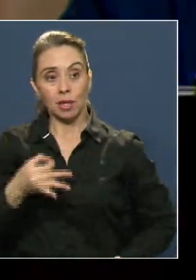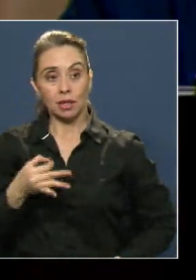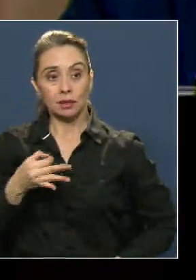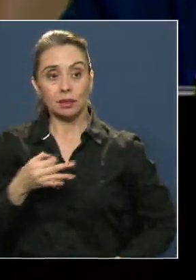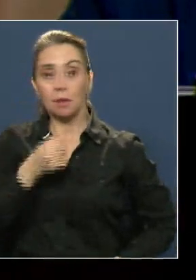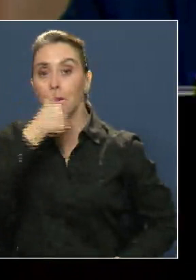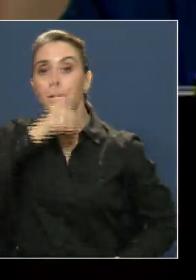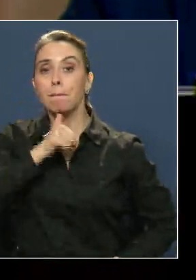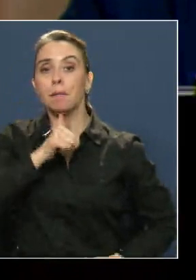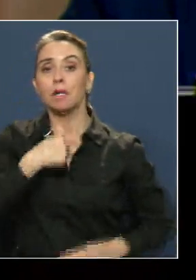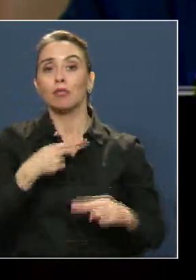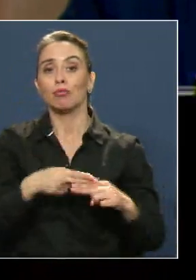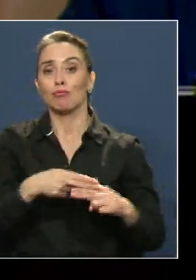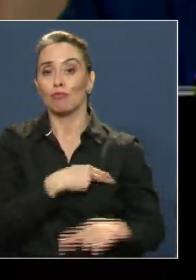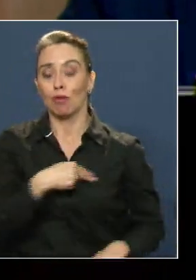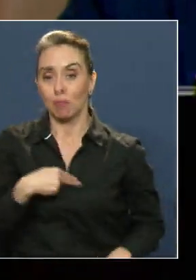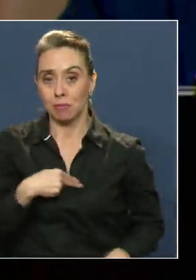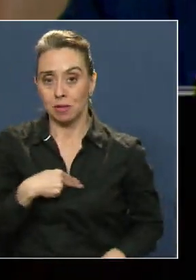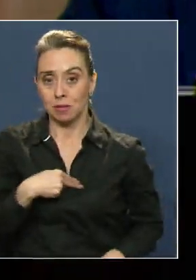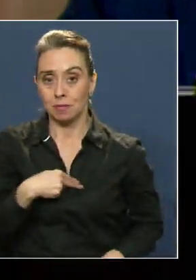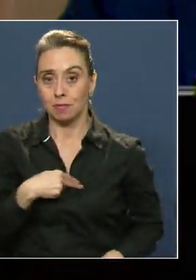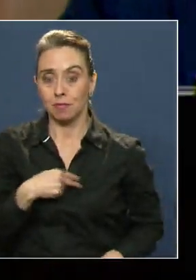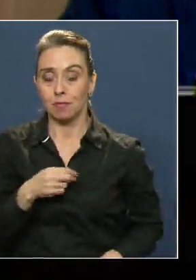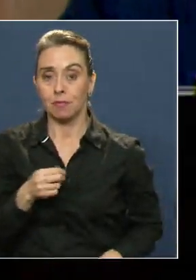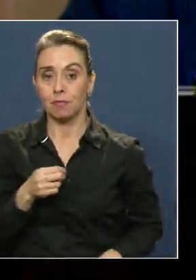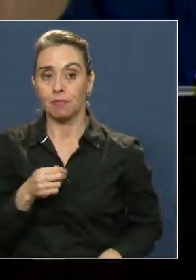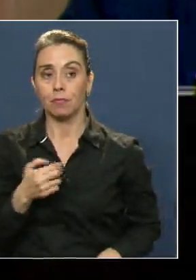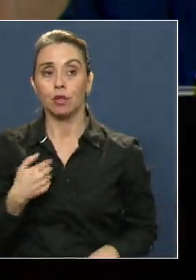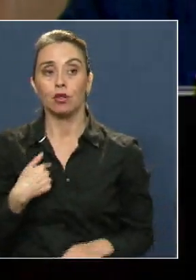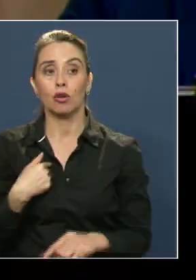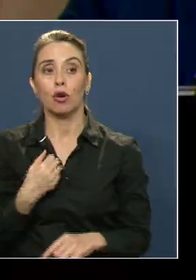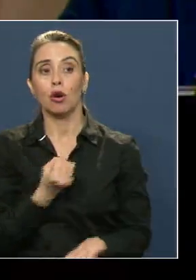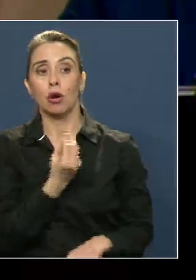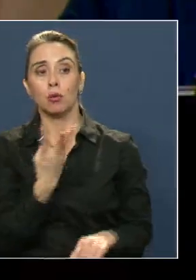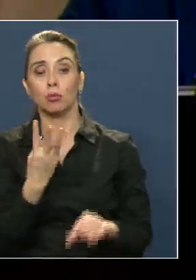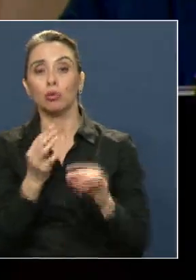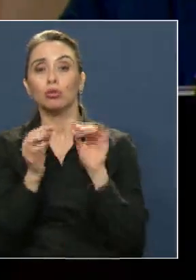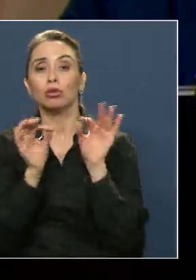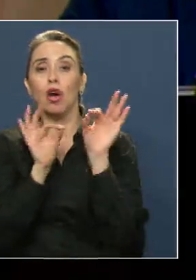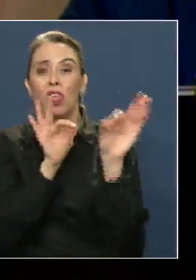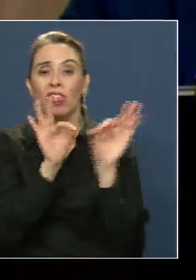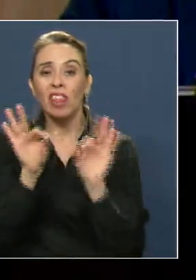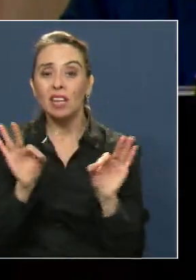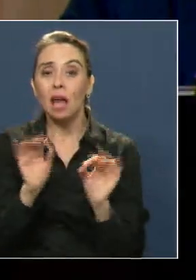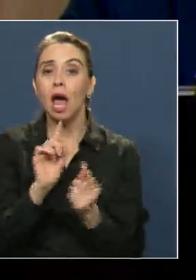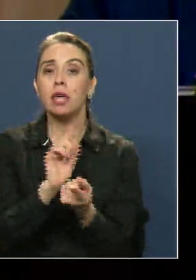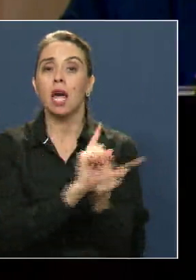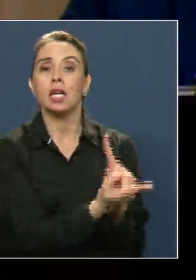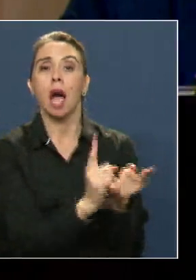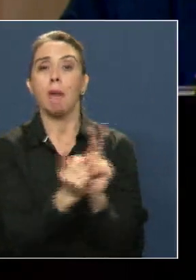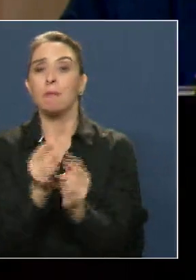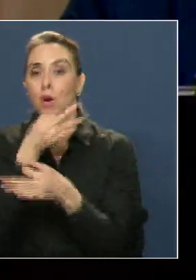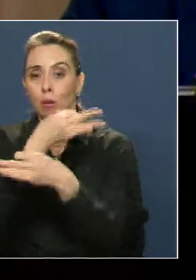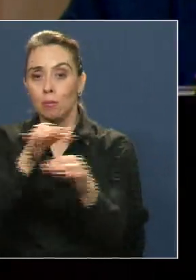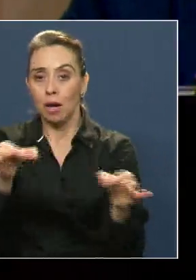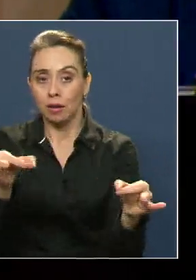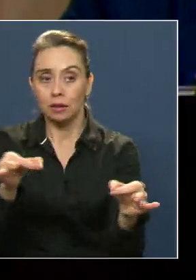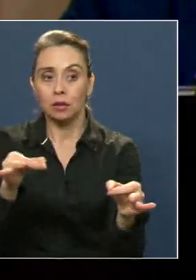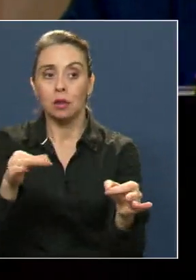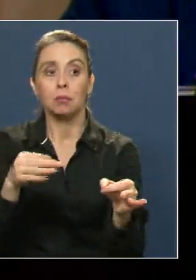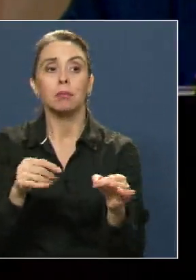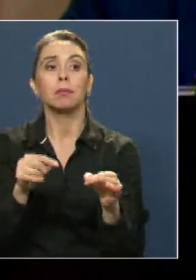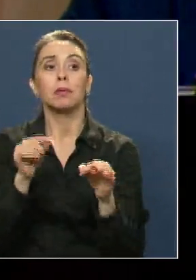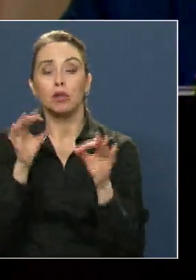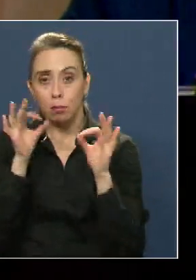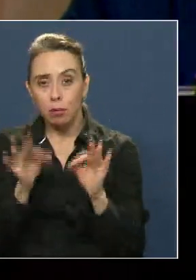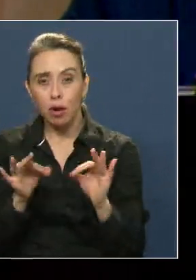el anonimato. Para ello, he cambiado numerosos detalles. Aún así, no he alterado